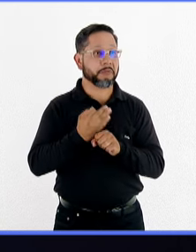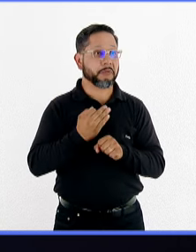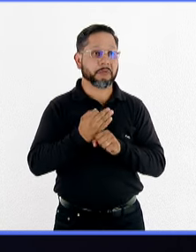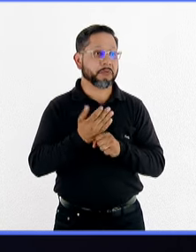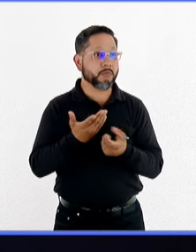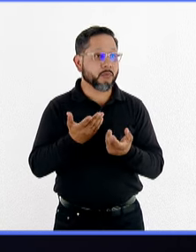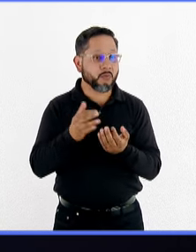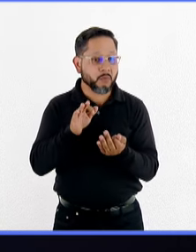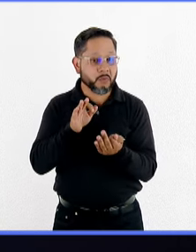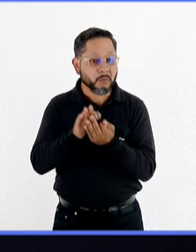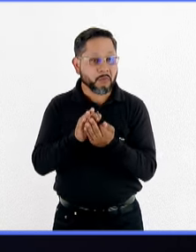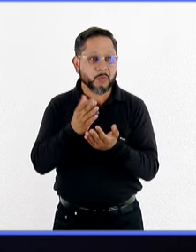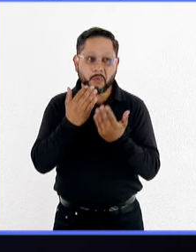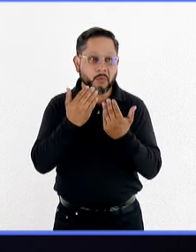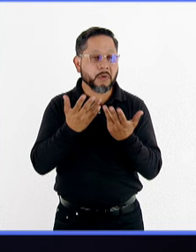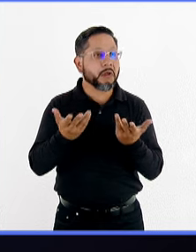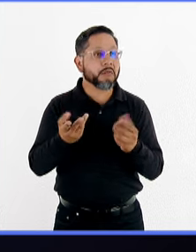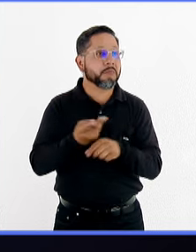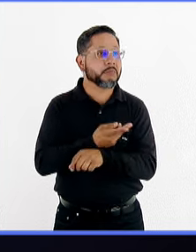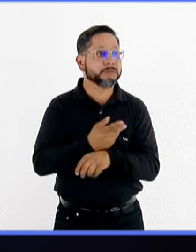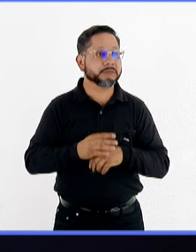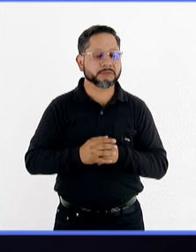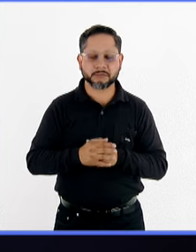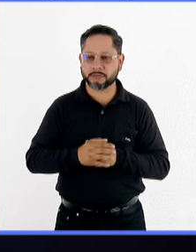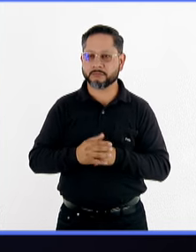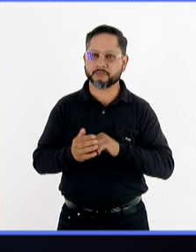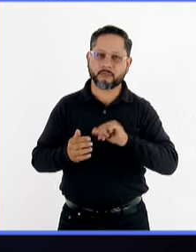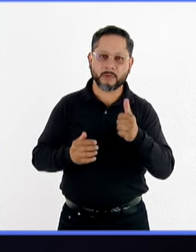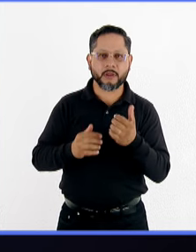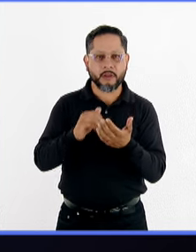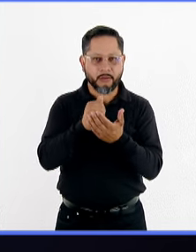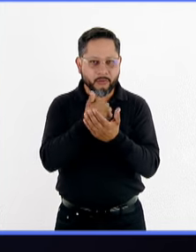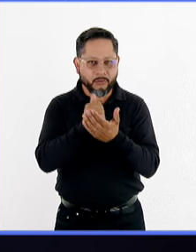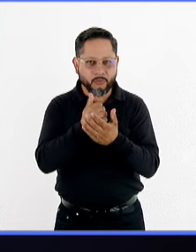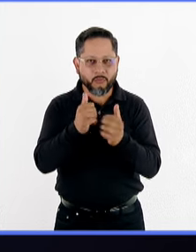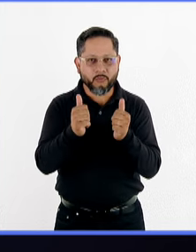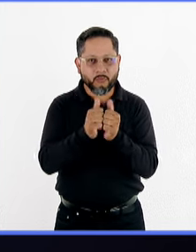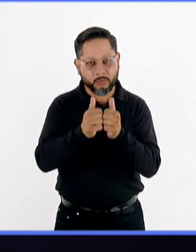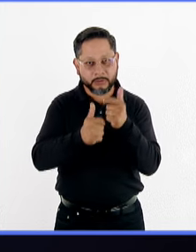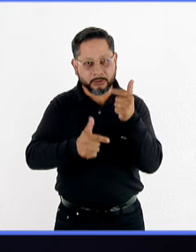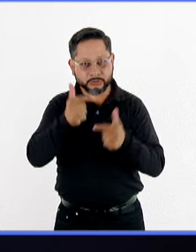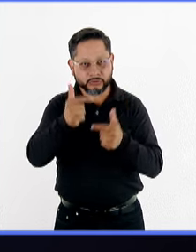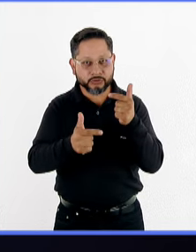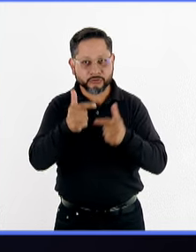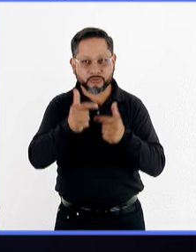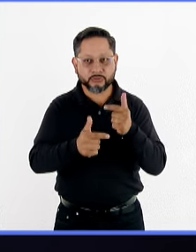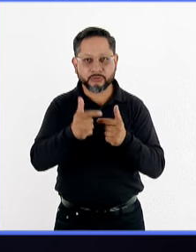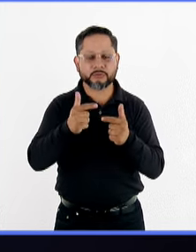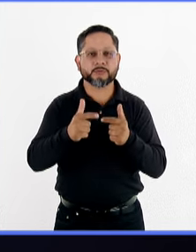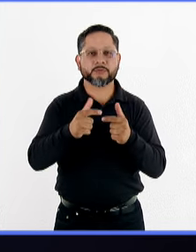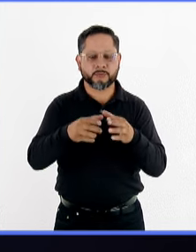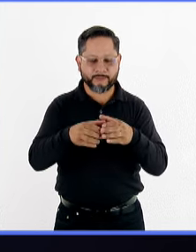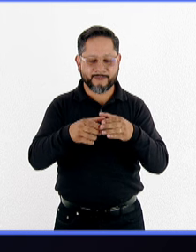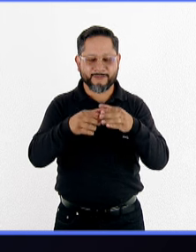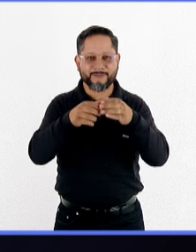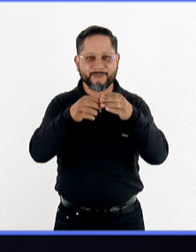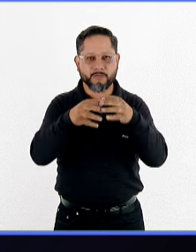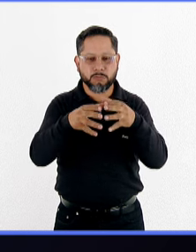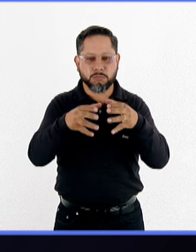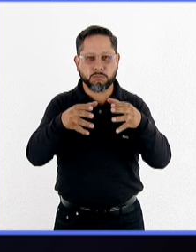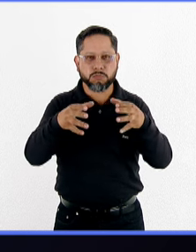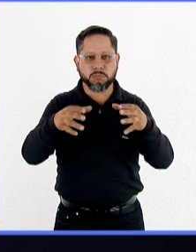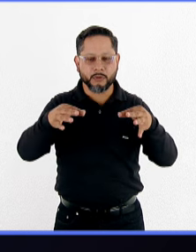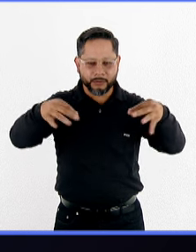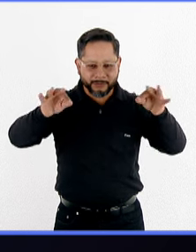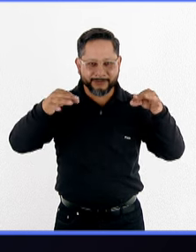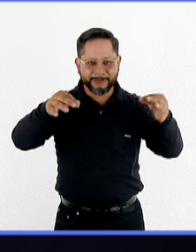del tamal, ¿qué puedo pedir? Que pueden pedir el arroz con leche, tenemos el pastel esponjoso de queso. Los buñuelos,